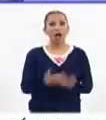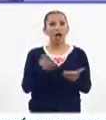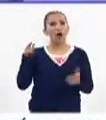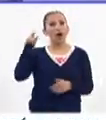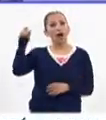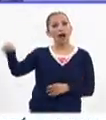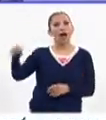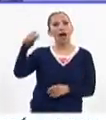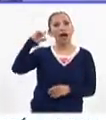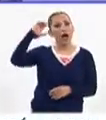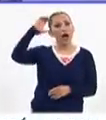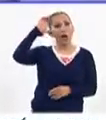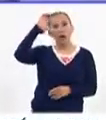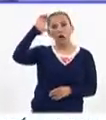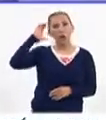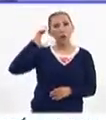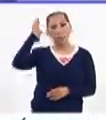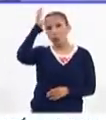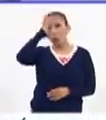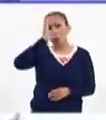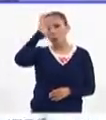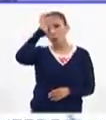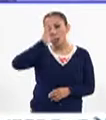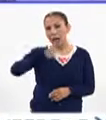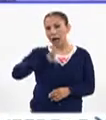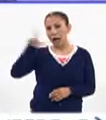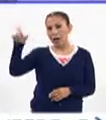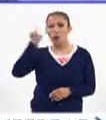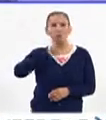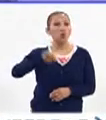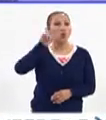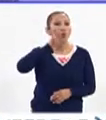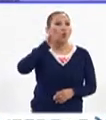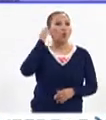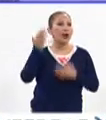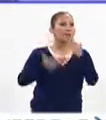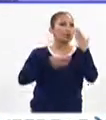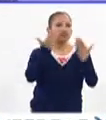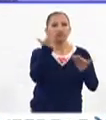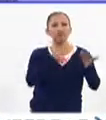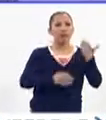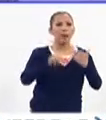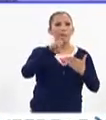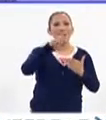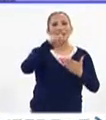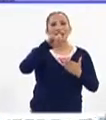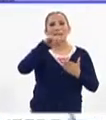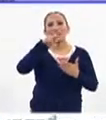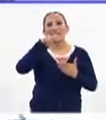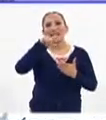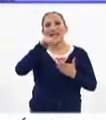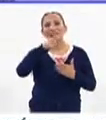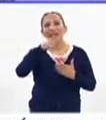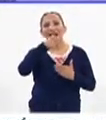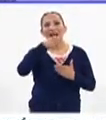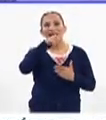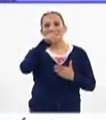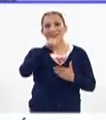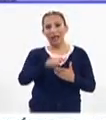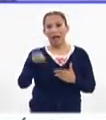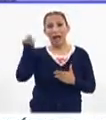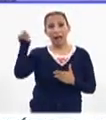Y ahora nos vamos hasta Coahuila. Ya se encuentra una estudiante, una exitosa estudiante, Marina Marcela de la Garza